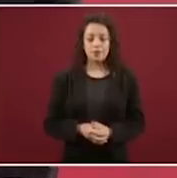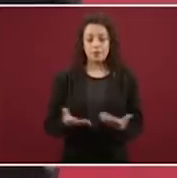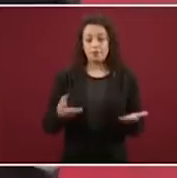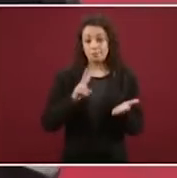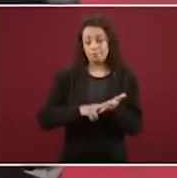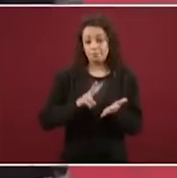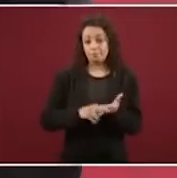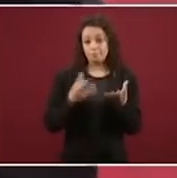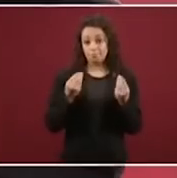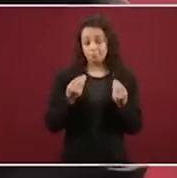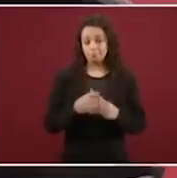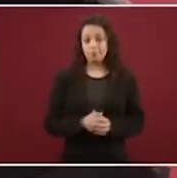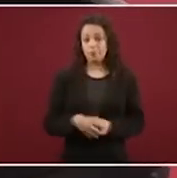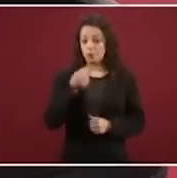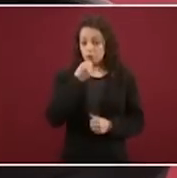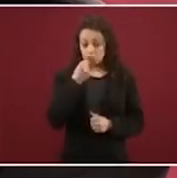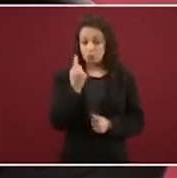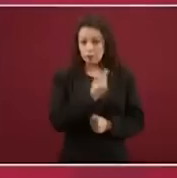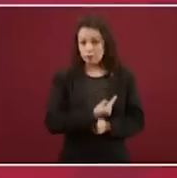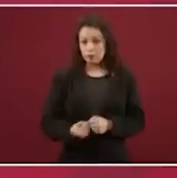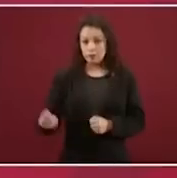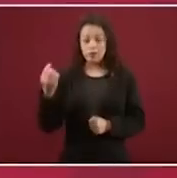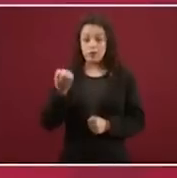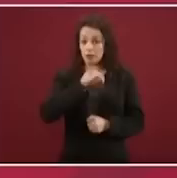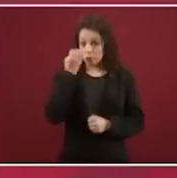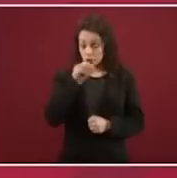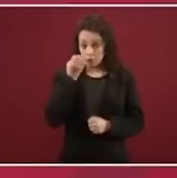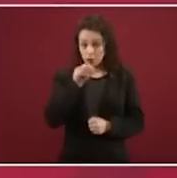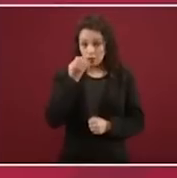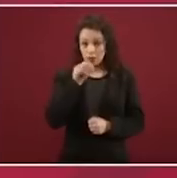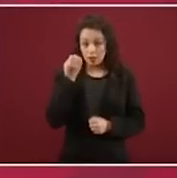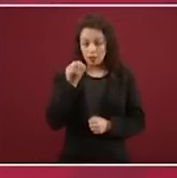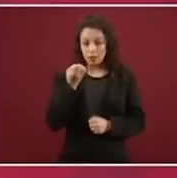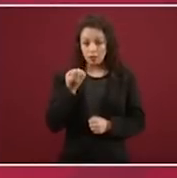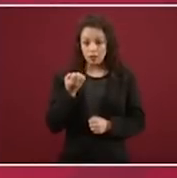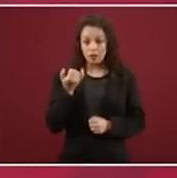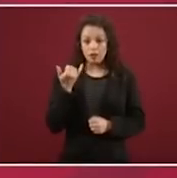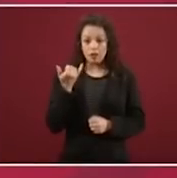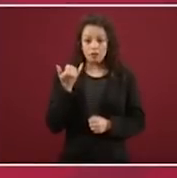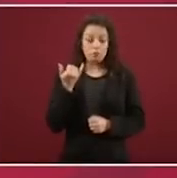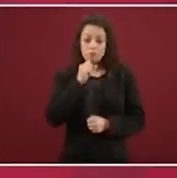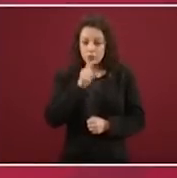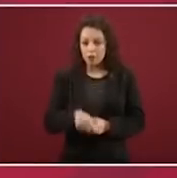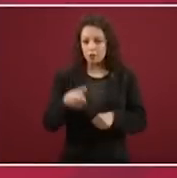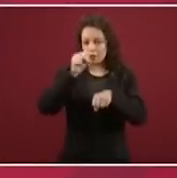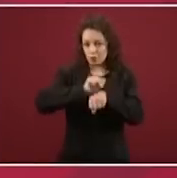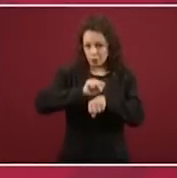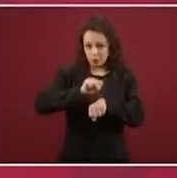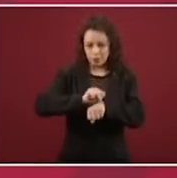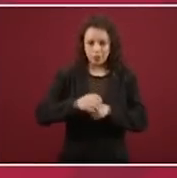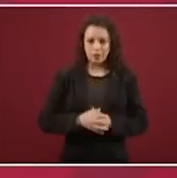Los niños de las escuelas hasta de secundaria